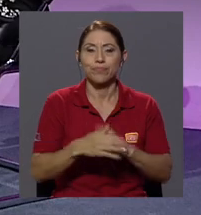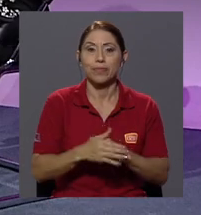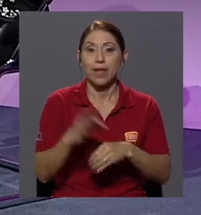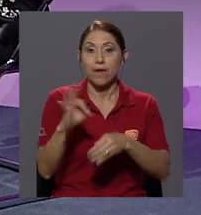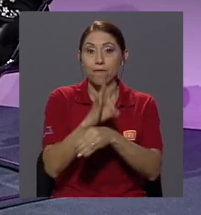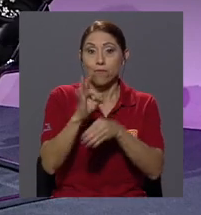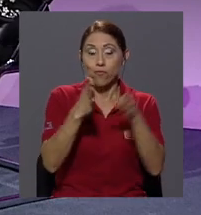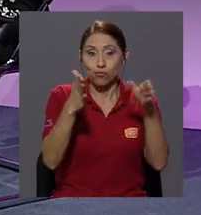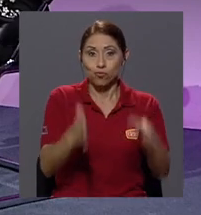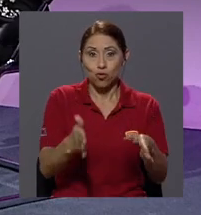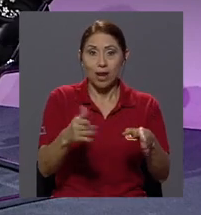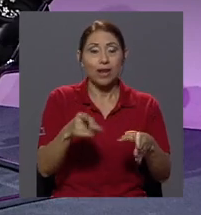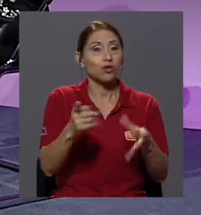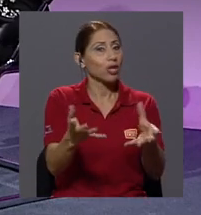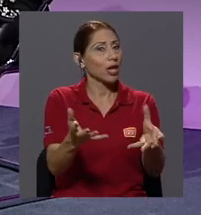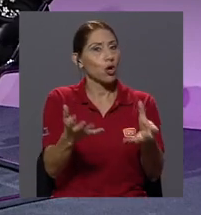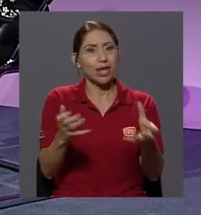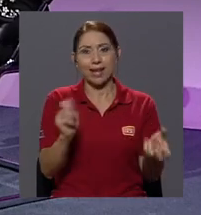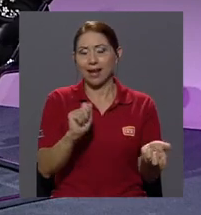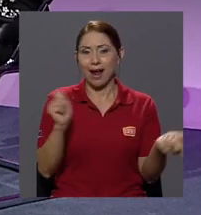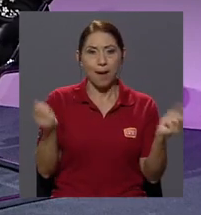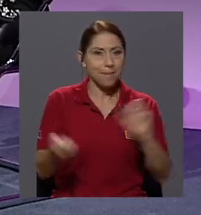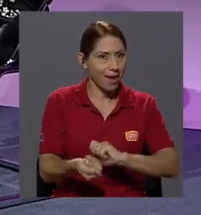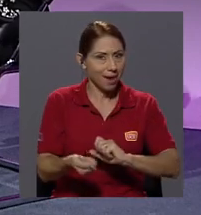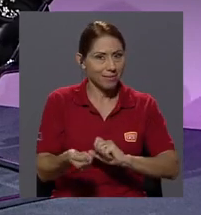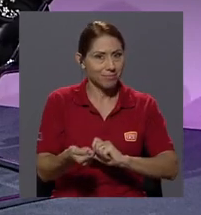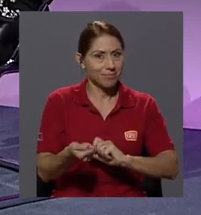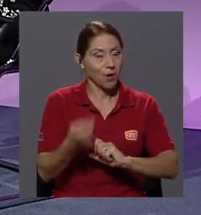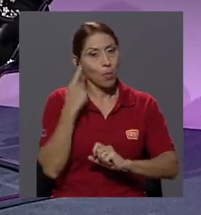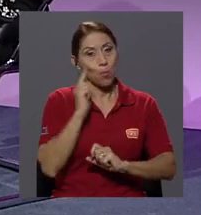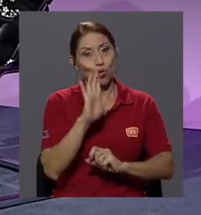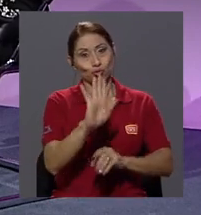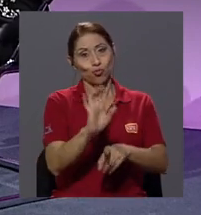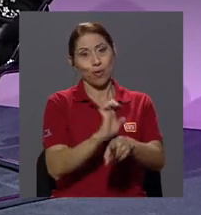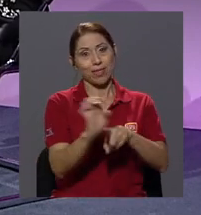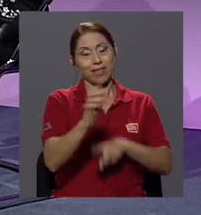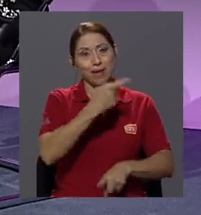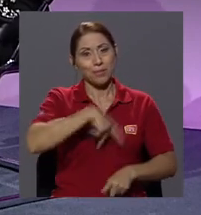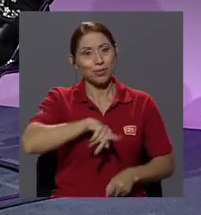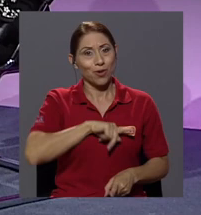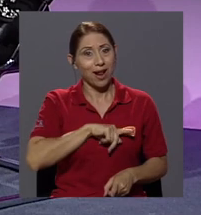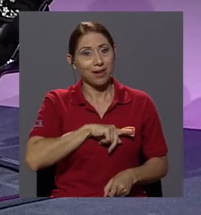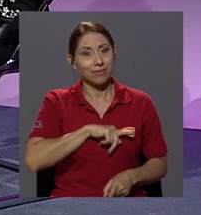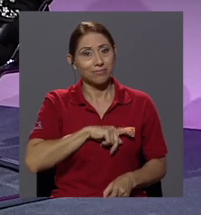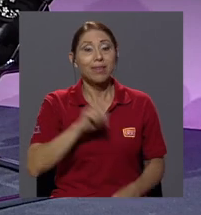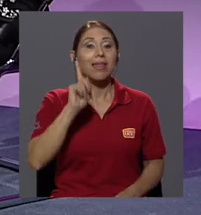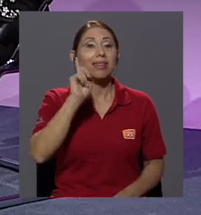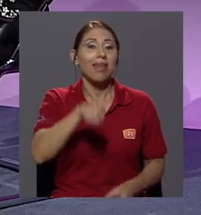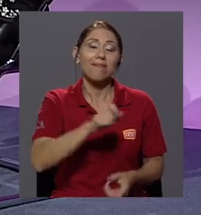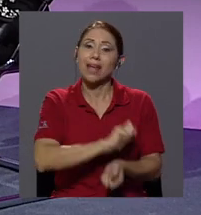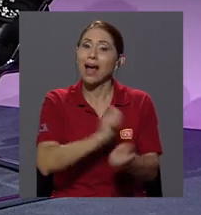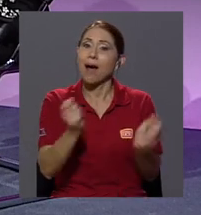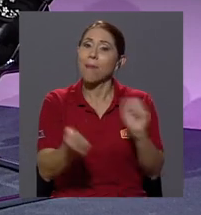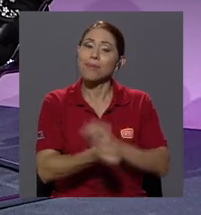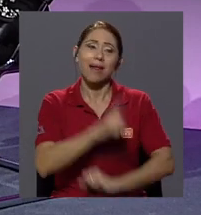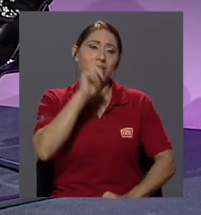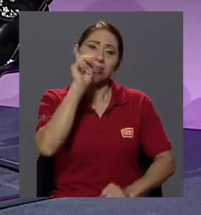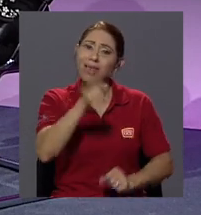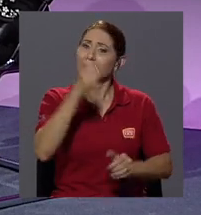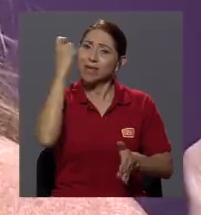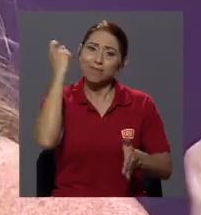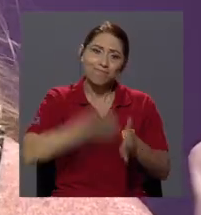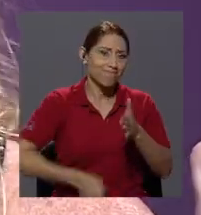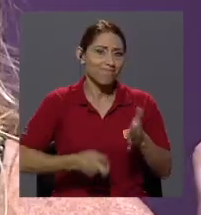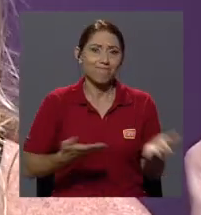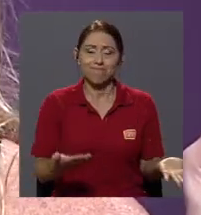personal que no otra no quiere cambiar por ética personaje tiene que cambiar a la fuerza